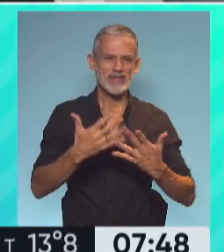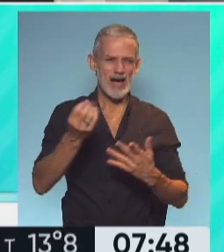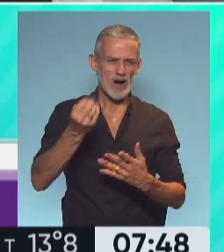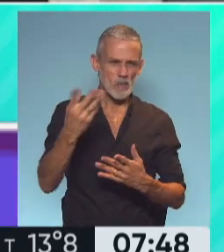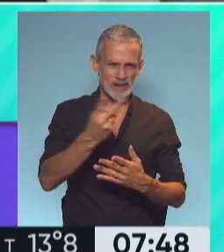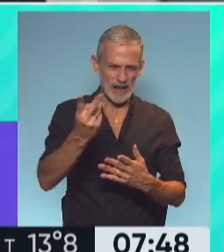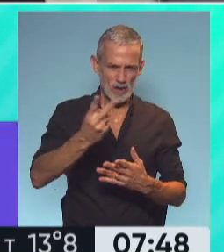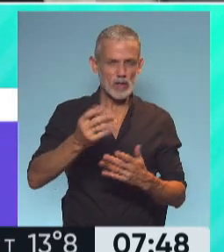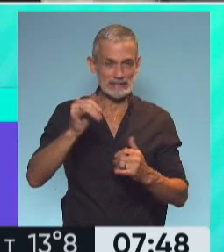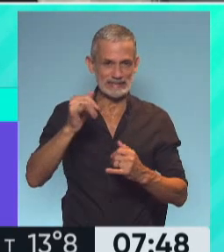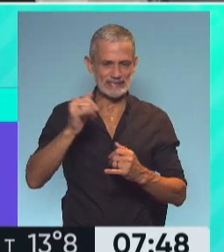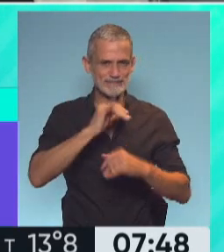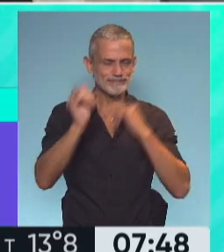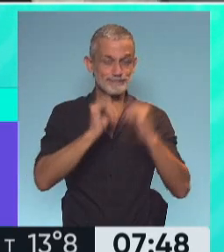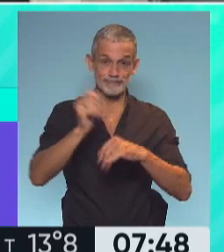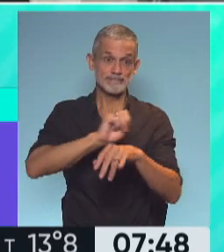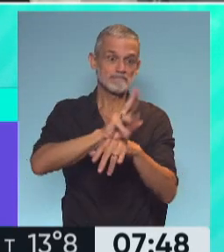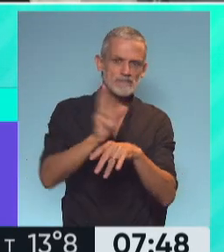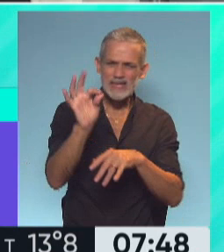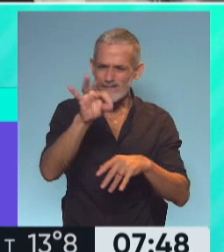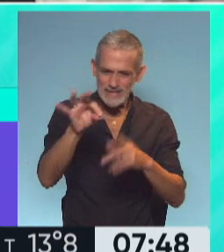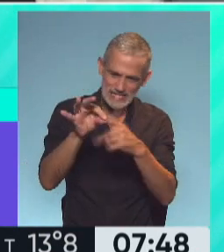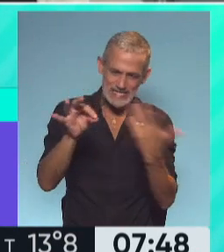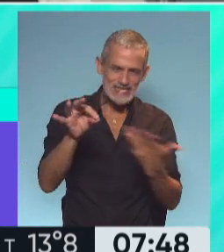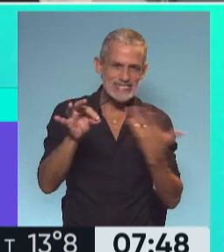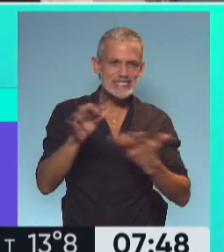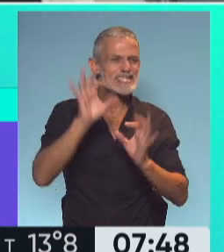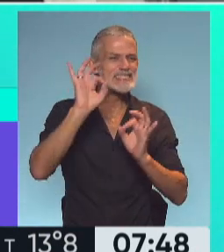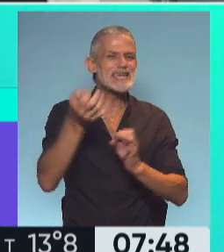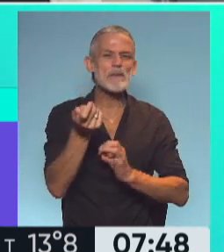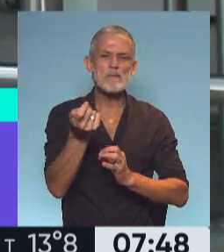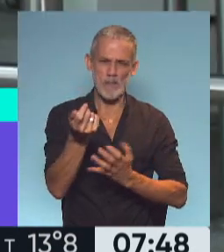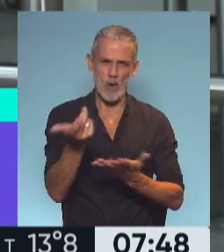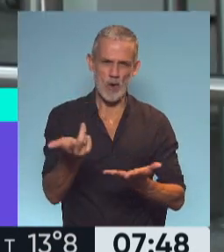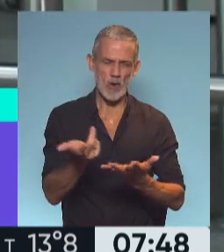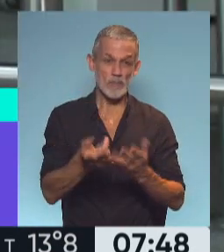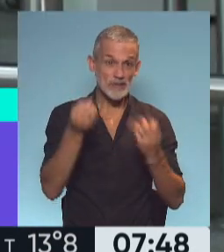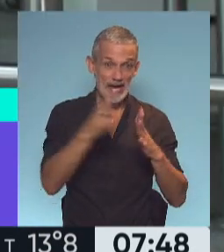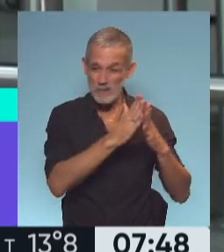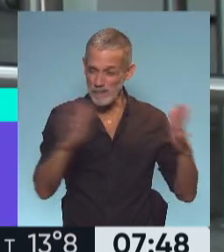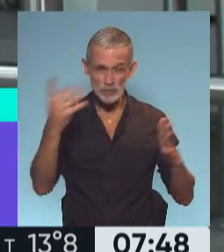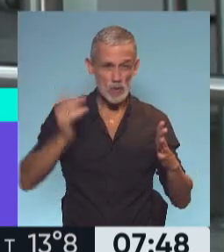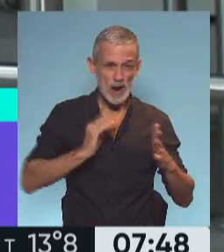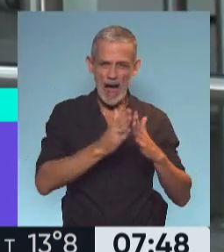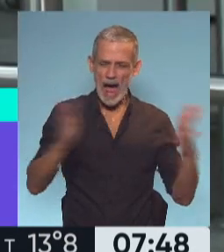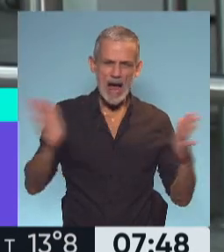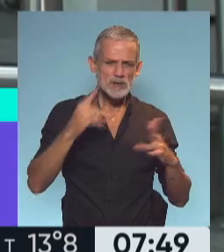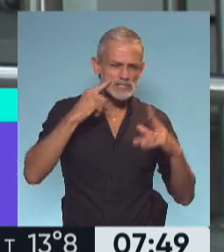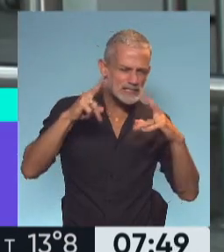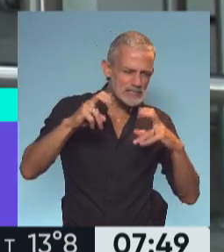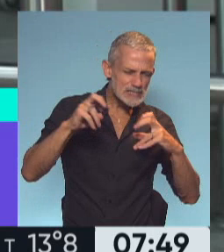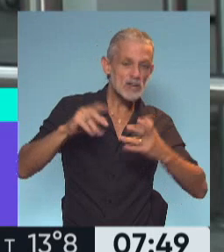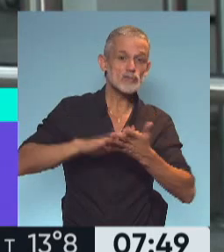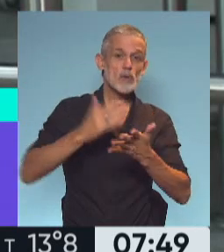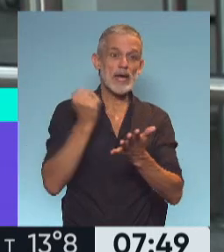día, Alex. Y como bien contabas, de este virus se sabe muy poco y desde el comienzo de esta pandemia está en estudio permanente las secuelas que dejan y también a